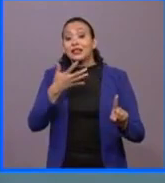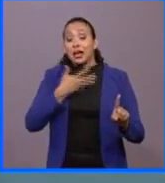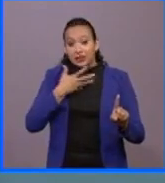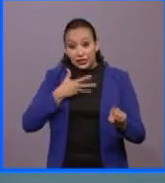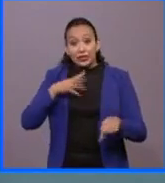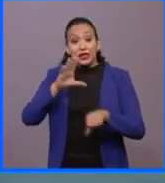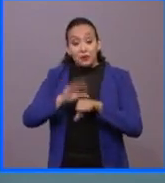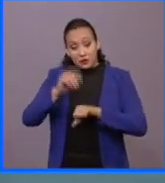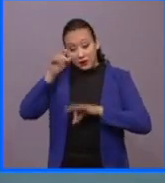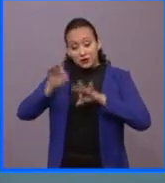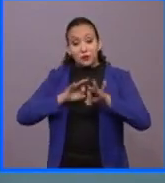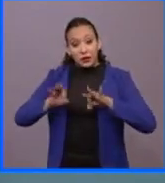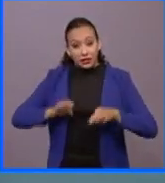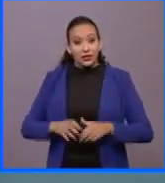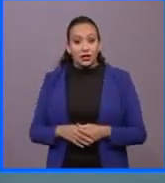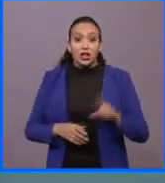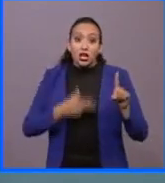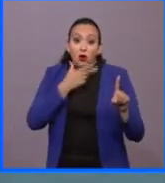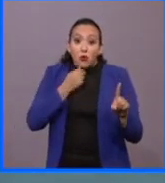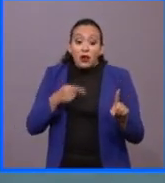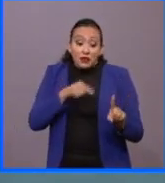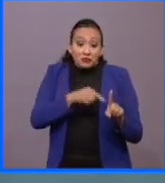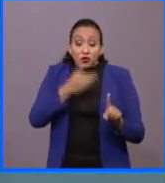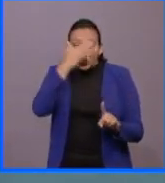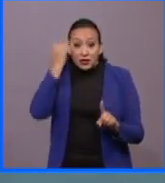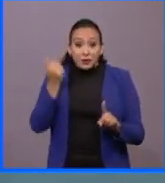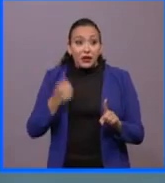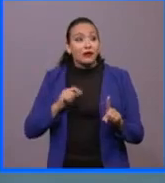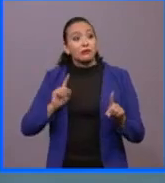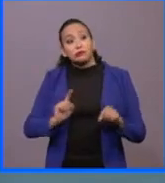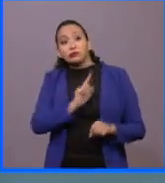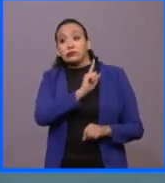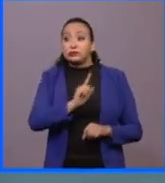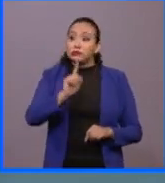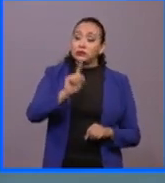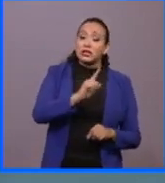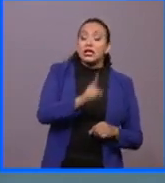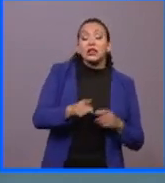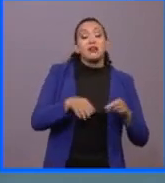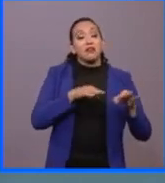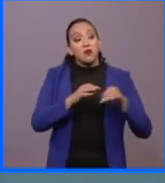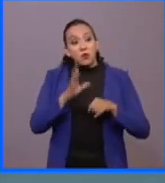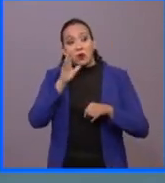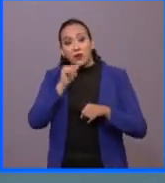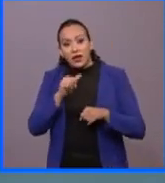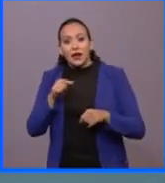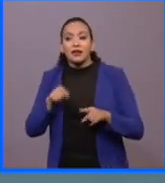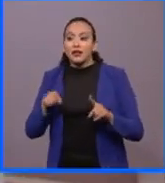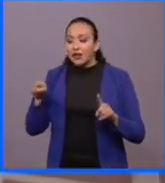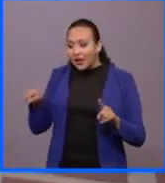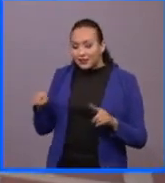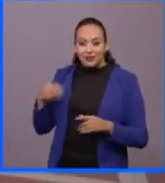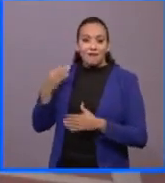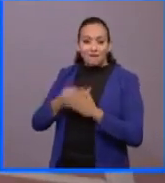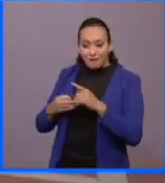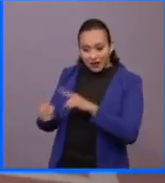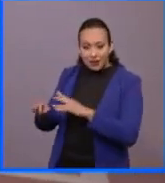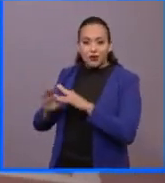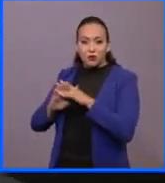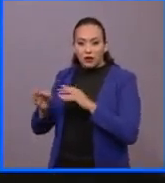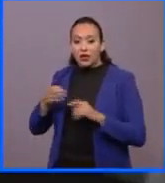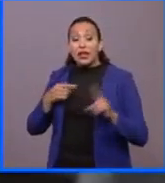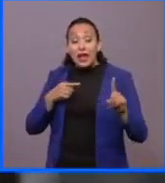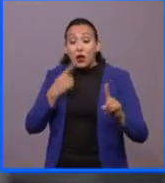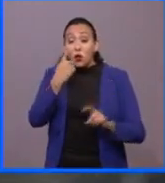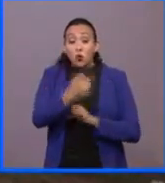con permiso para trabajar en México y así poder resolver su situación en libertad. Debido a esta omisión, el migrante permaneció